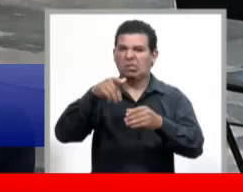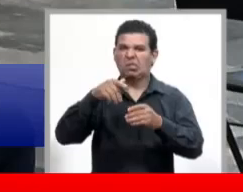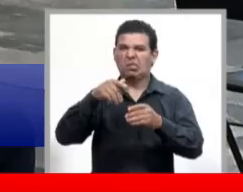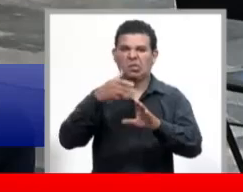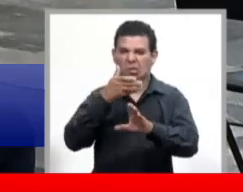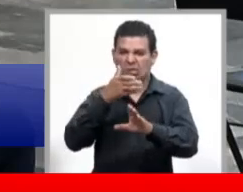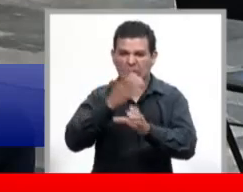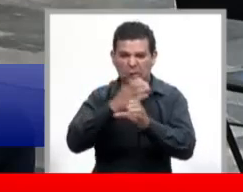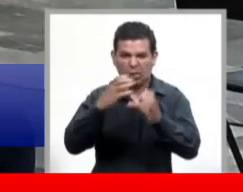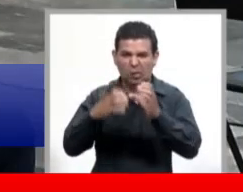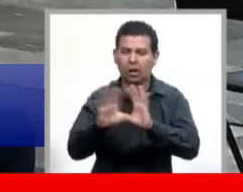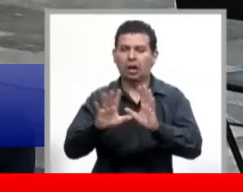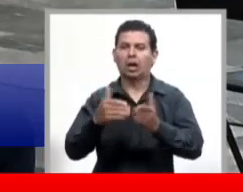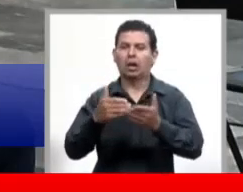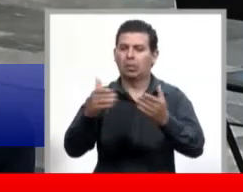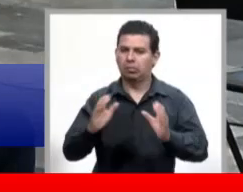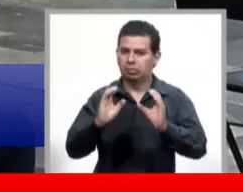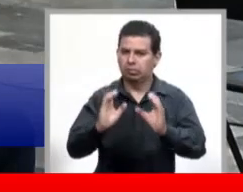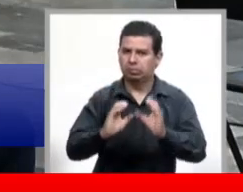equipos, ¿no?